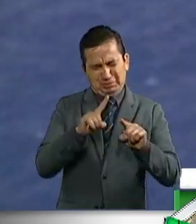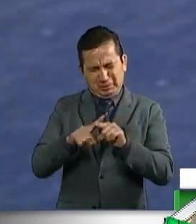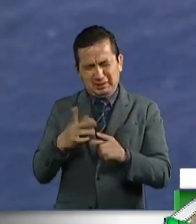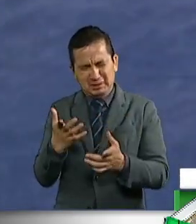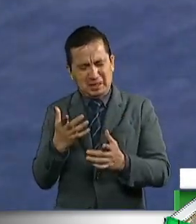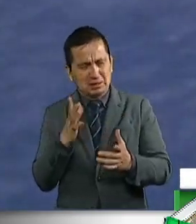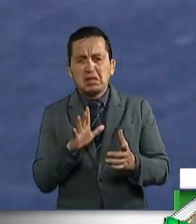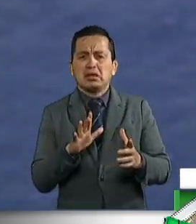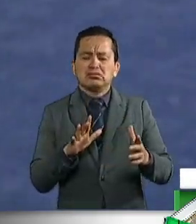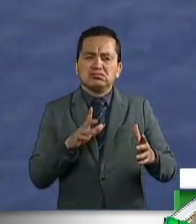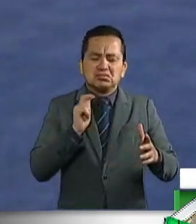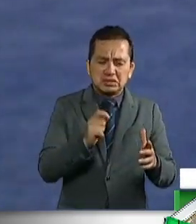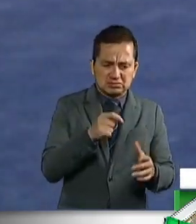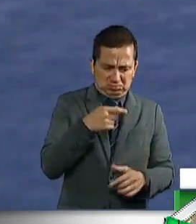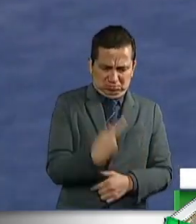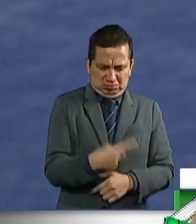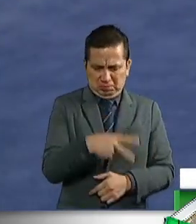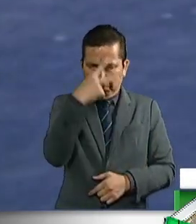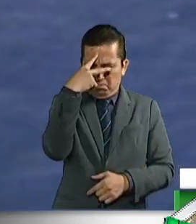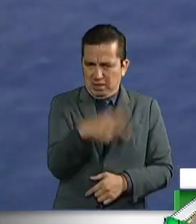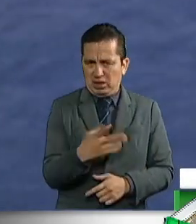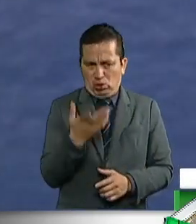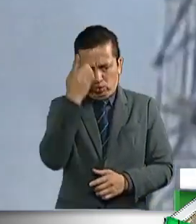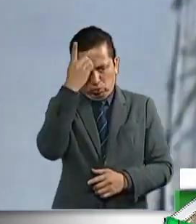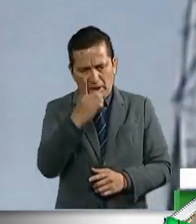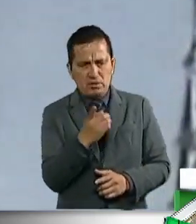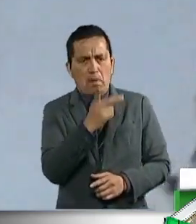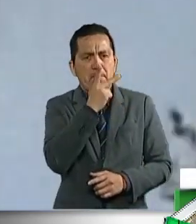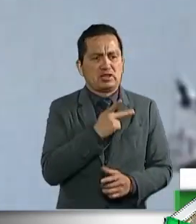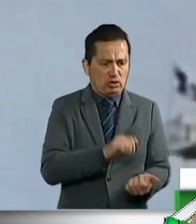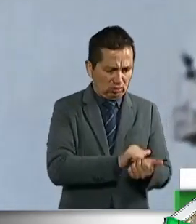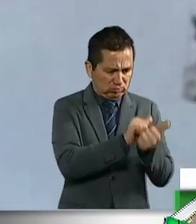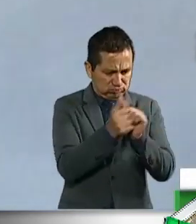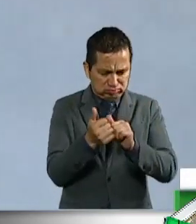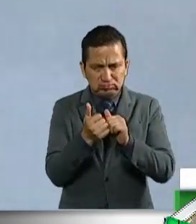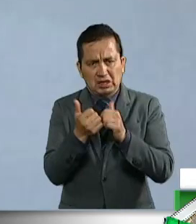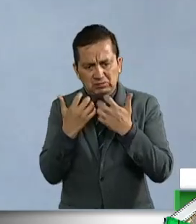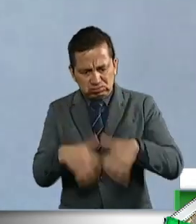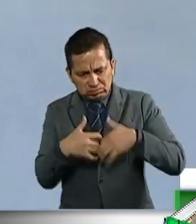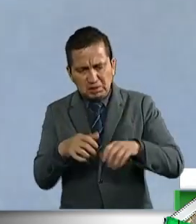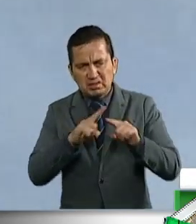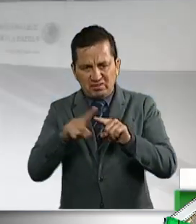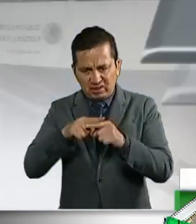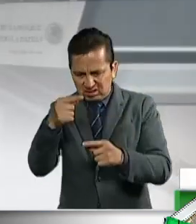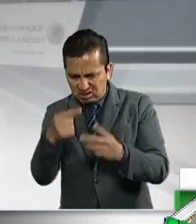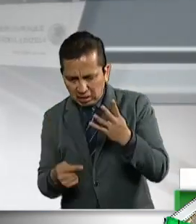extraídos del petróleo sustituyen las importaciones de otros países